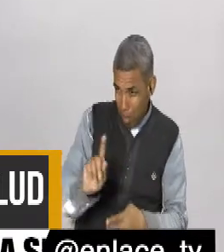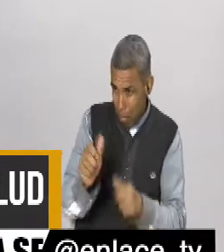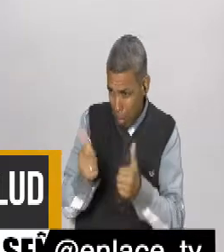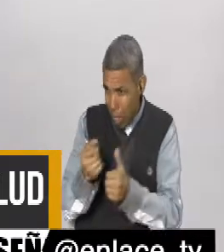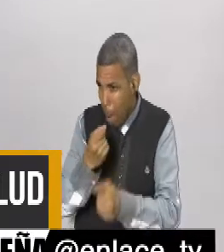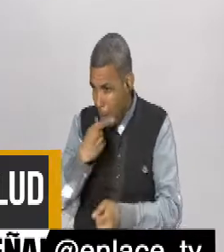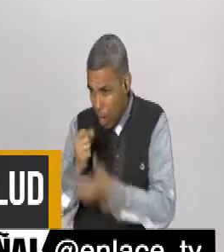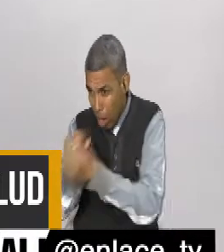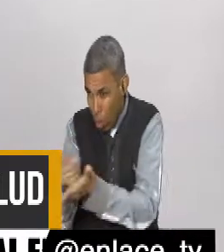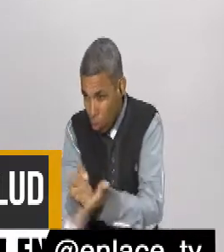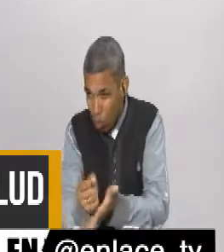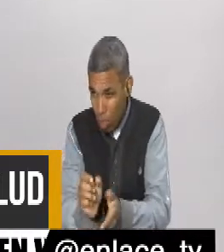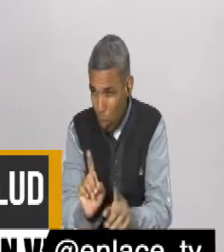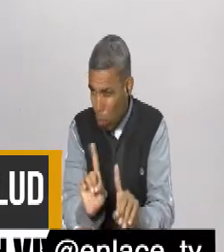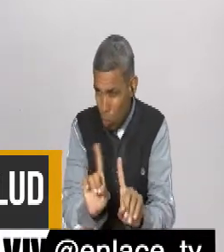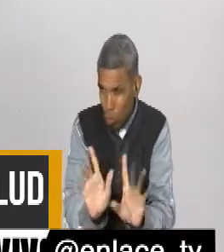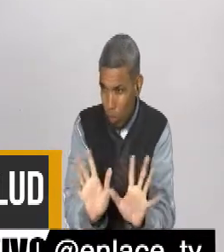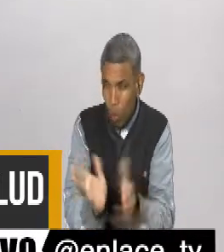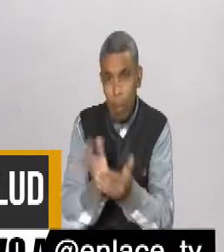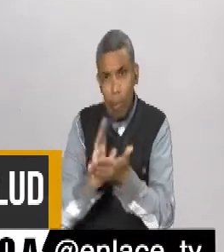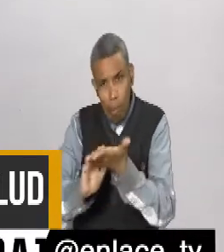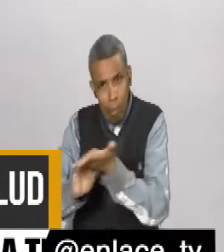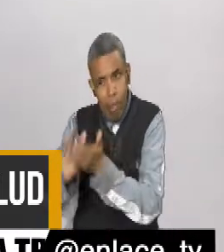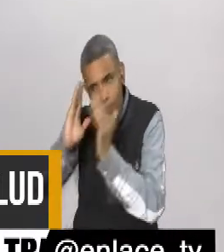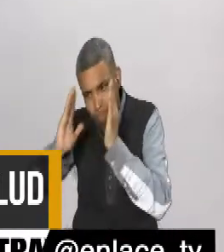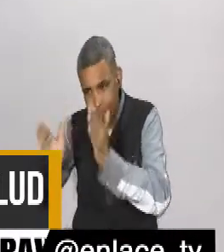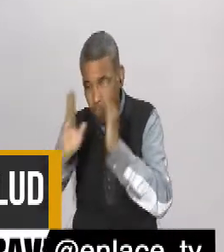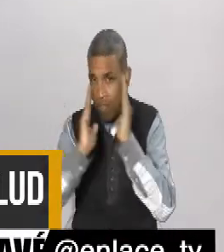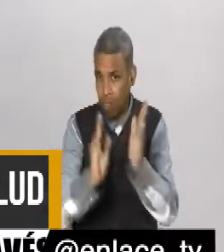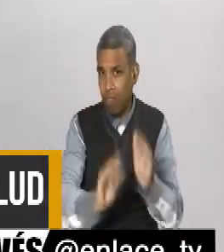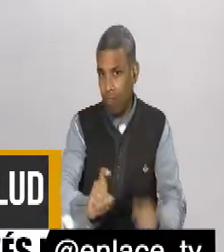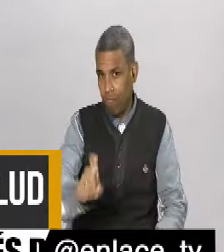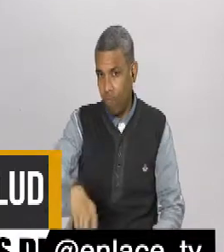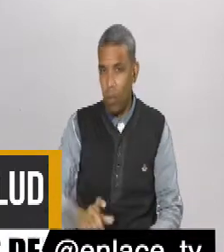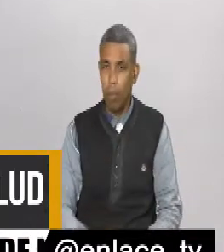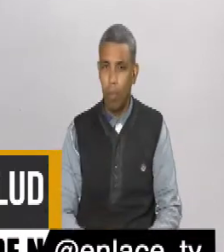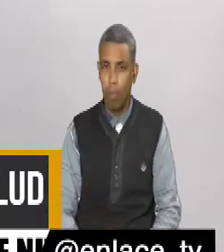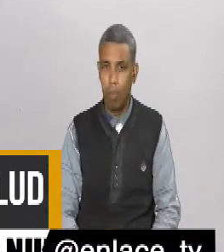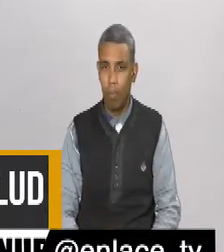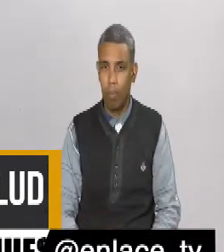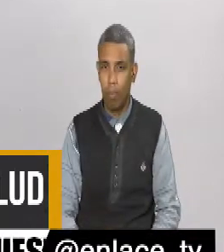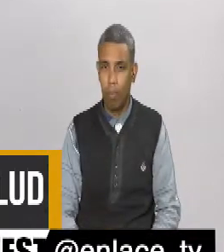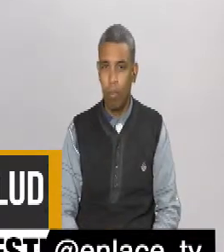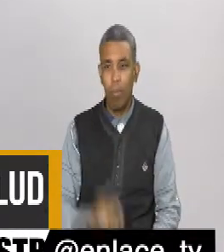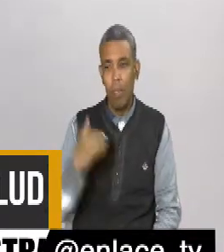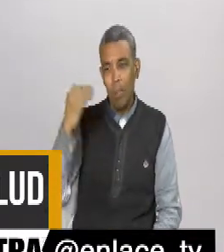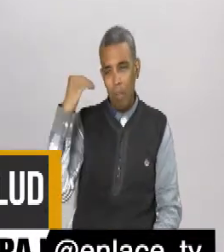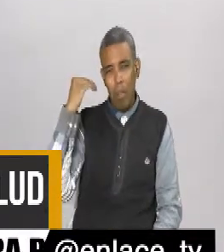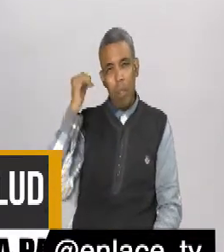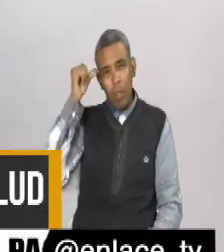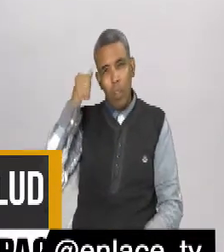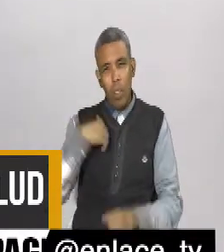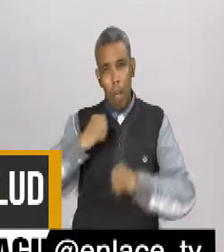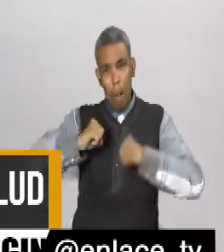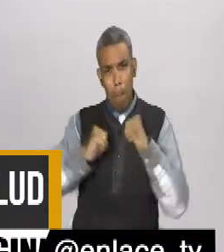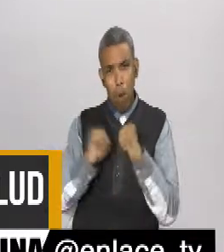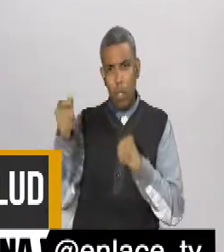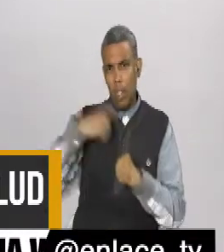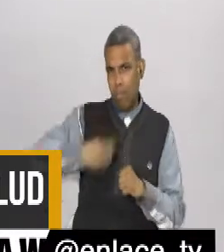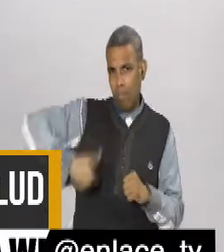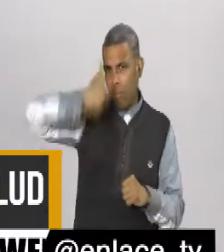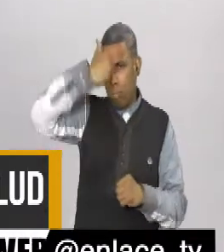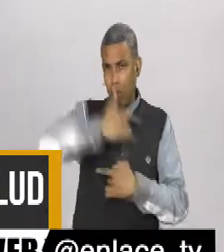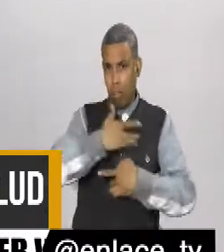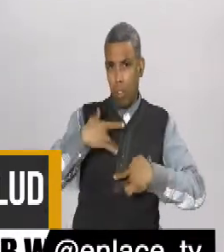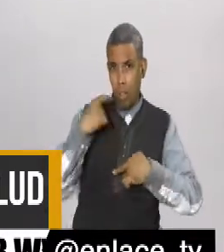que se le atienda oportunamente por parte de las EPS y las IPS. Nosotros, en la visita que tuvimos en Bogotá con el Superintendente de Salud,